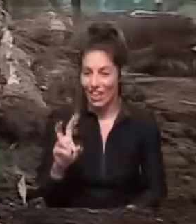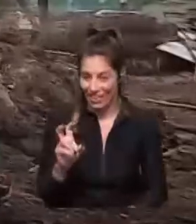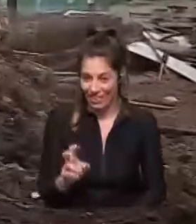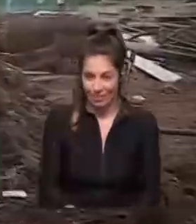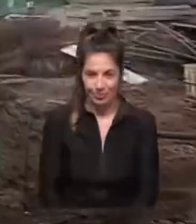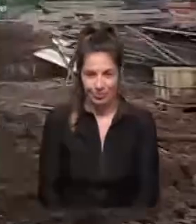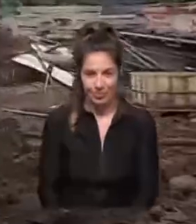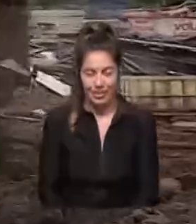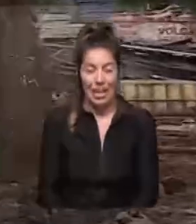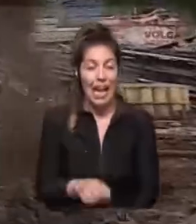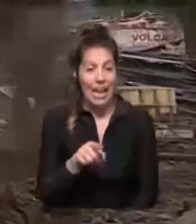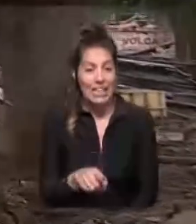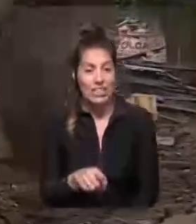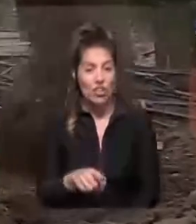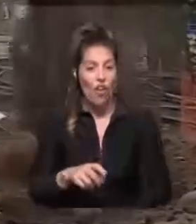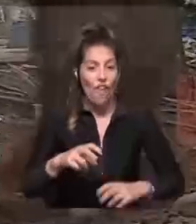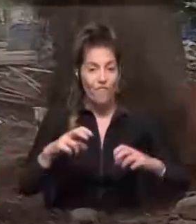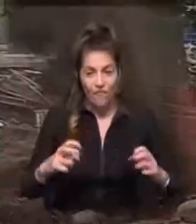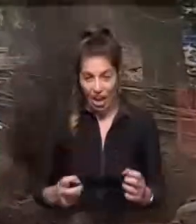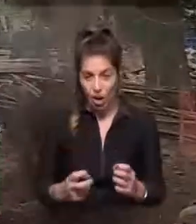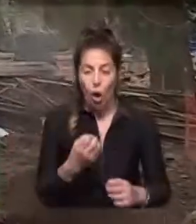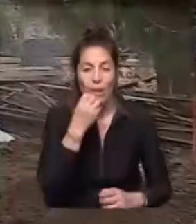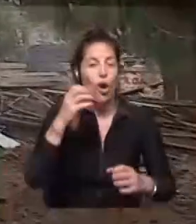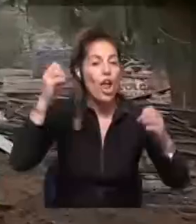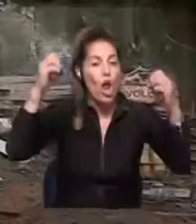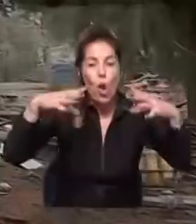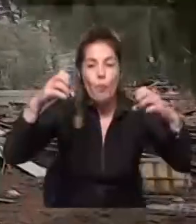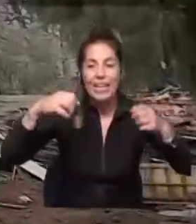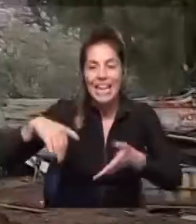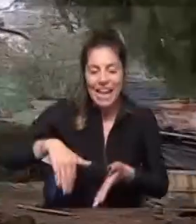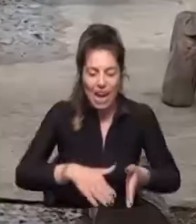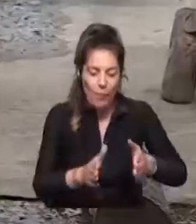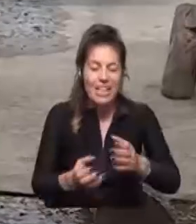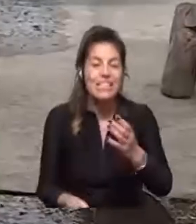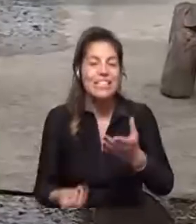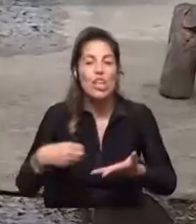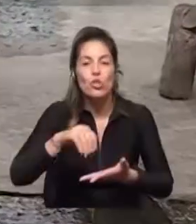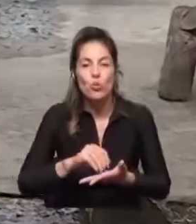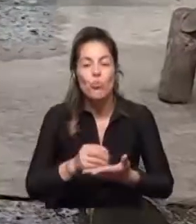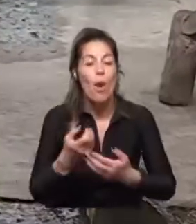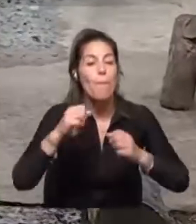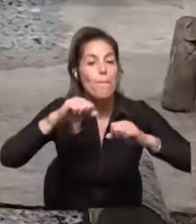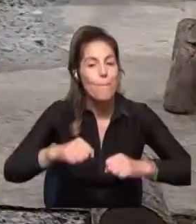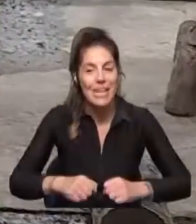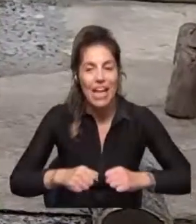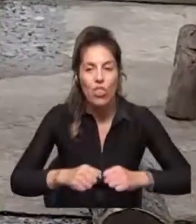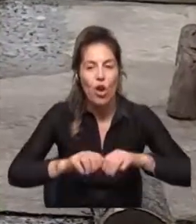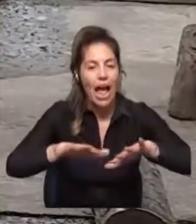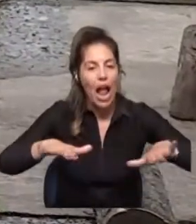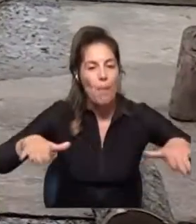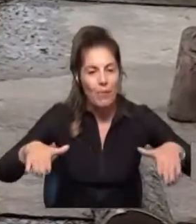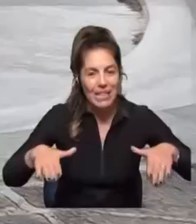a la instalación de bancos mejora de la luminaria y caminería se suma la creación de un mirador hacia el parque por la calle